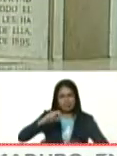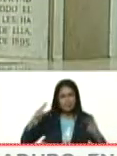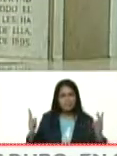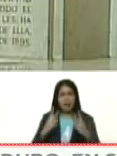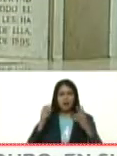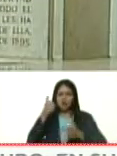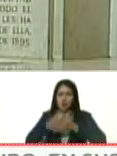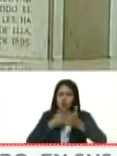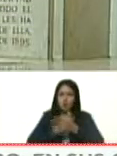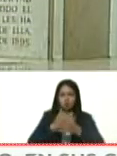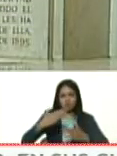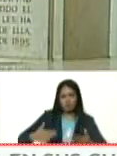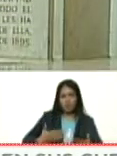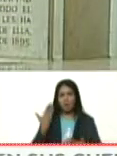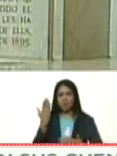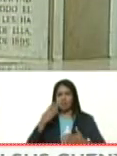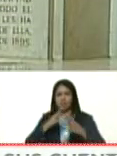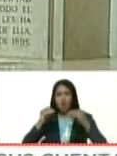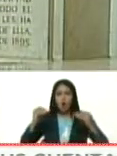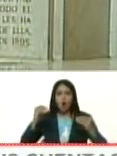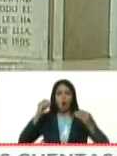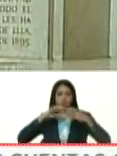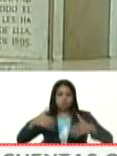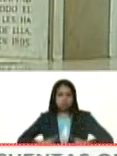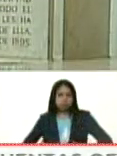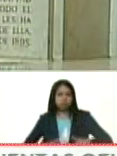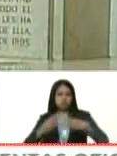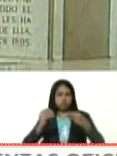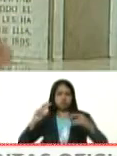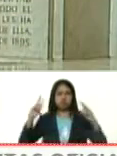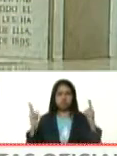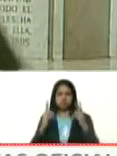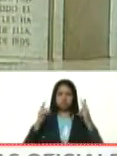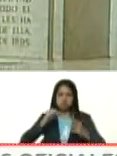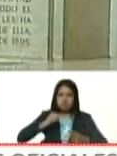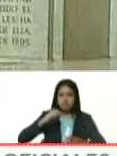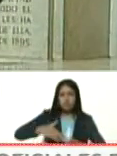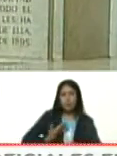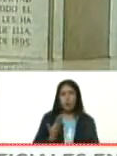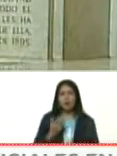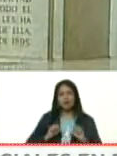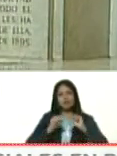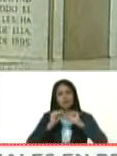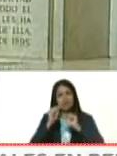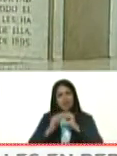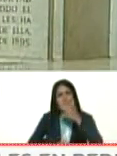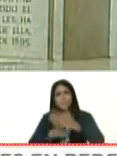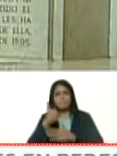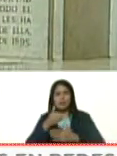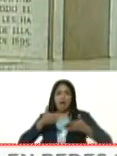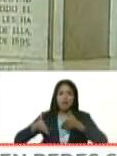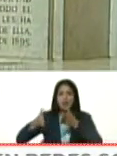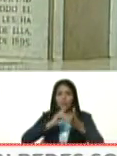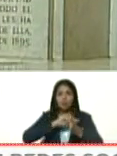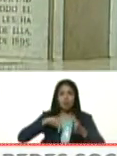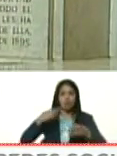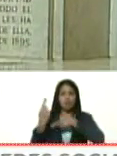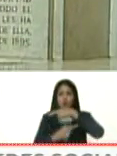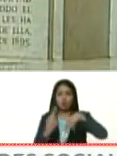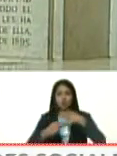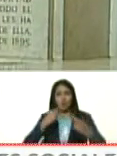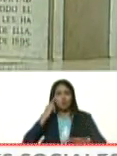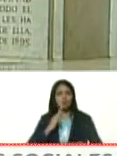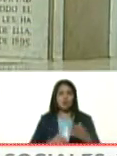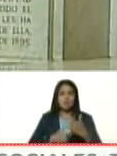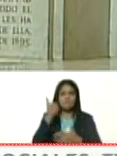tanta lucha, ha valido la pena tanto sacrificio y vale la pena perseverar en el camino de la revolución